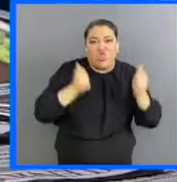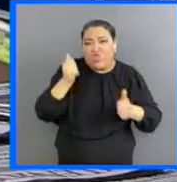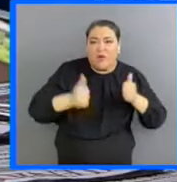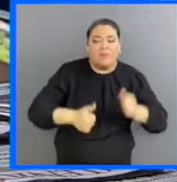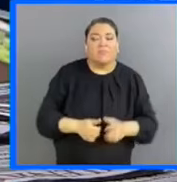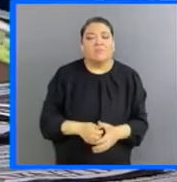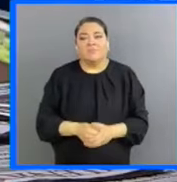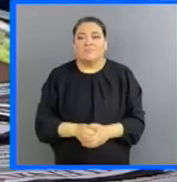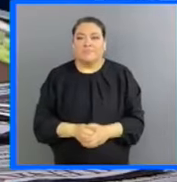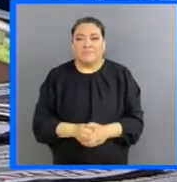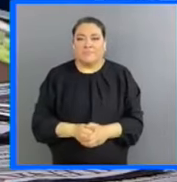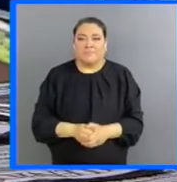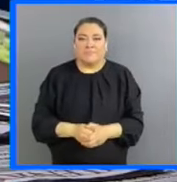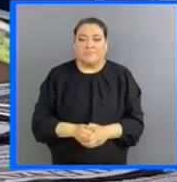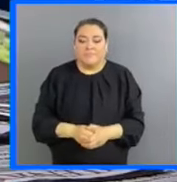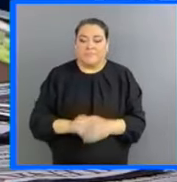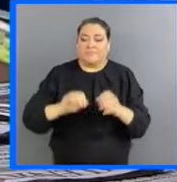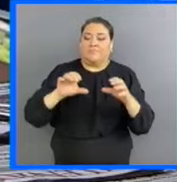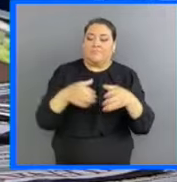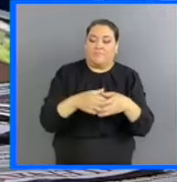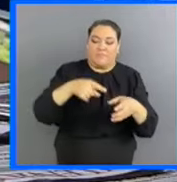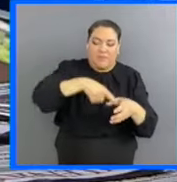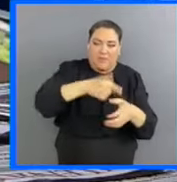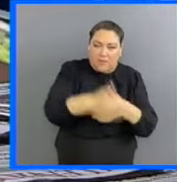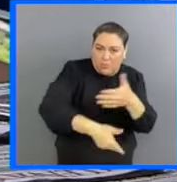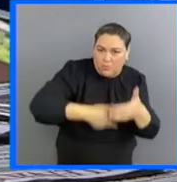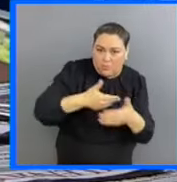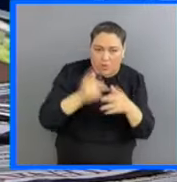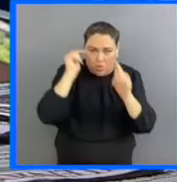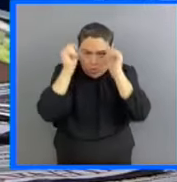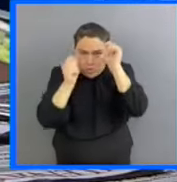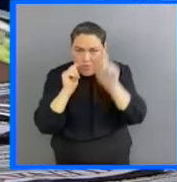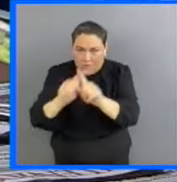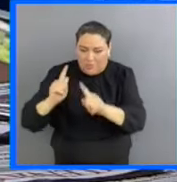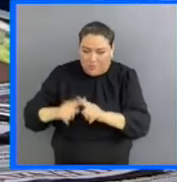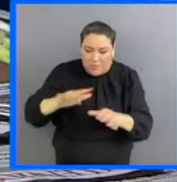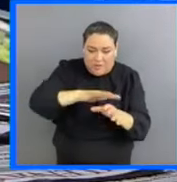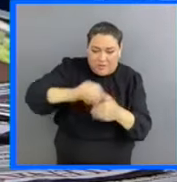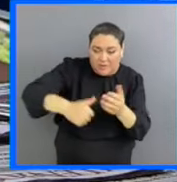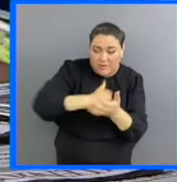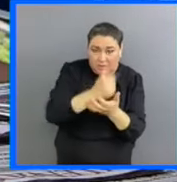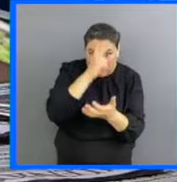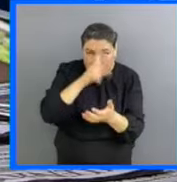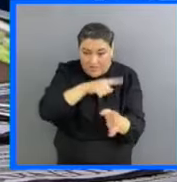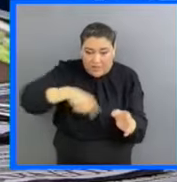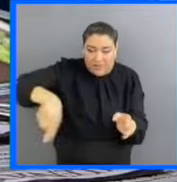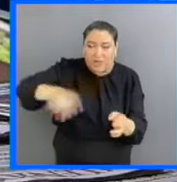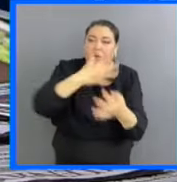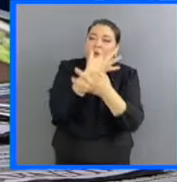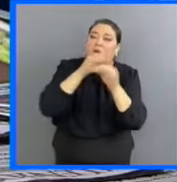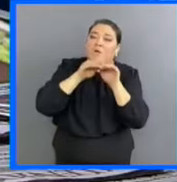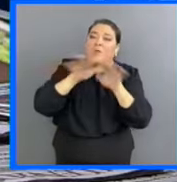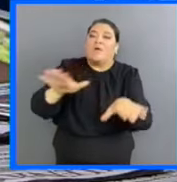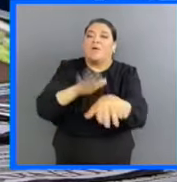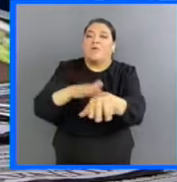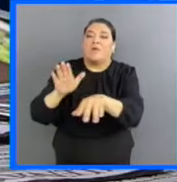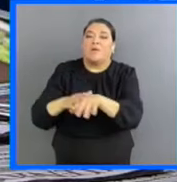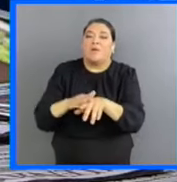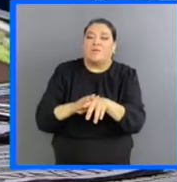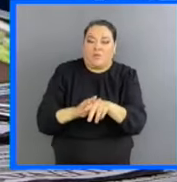La Cámara de Comercio, Servicios y Turismo en Pequeño de la Ciudad de México dio a conocer el programa Mundial